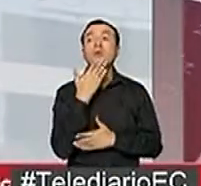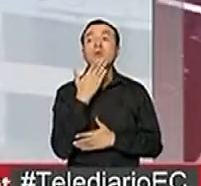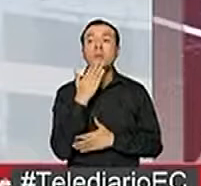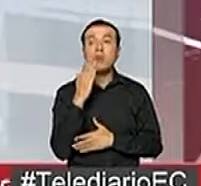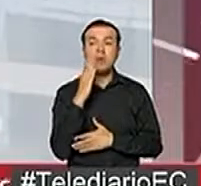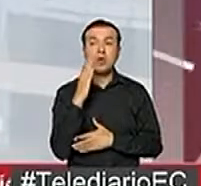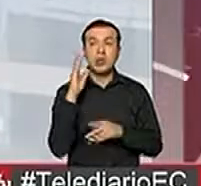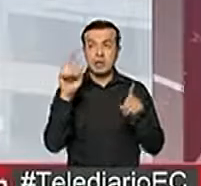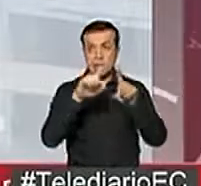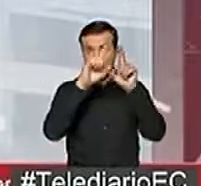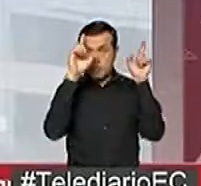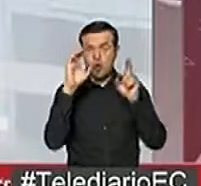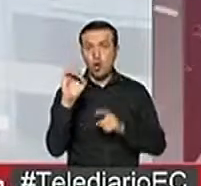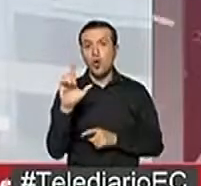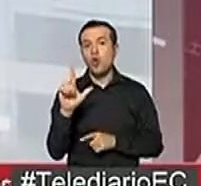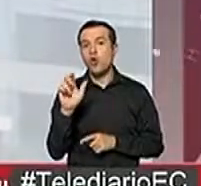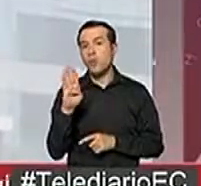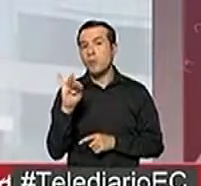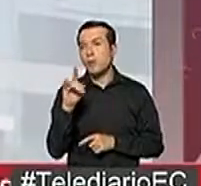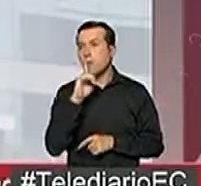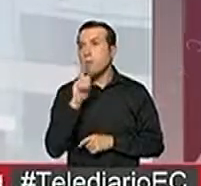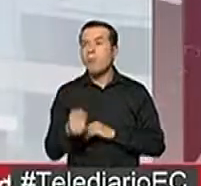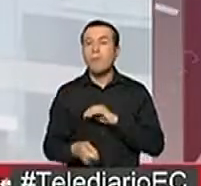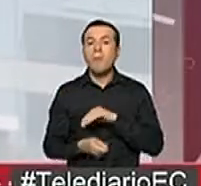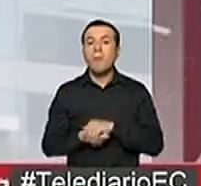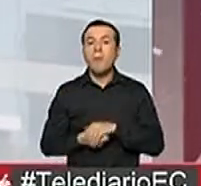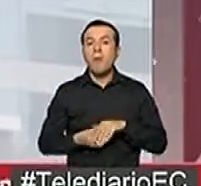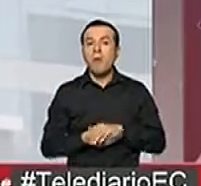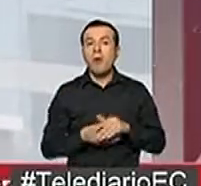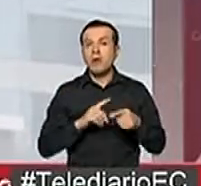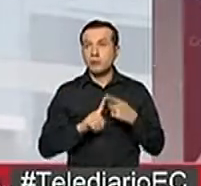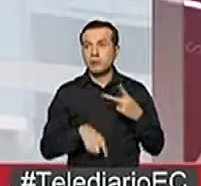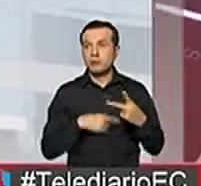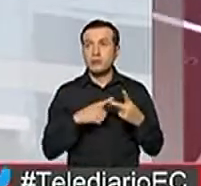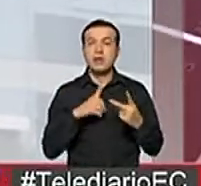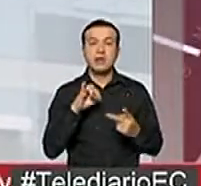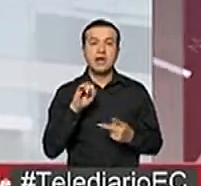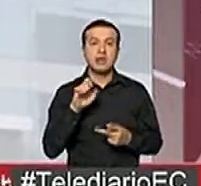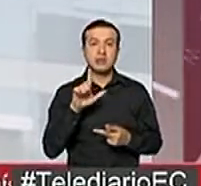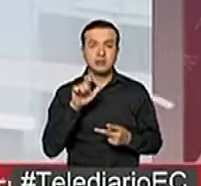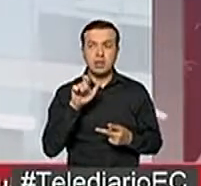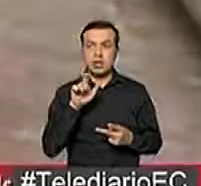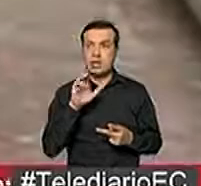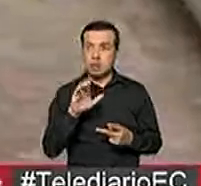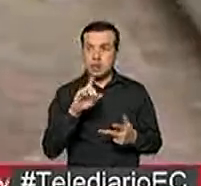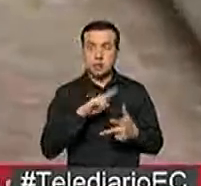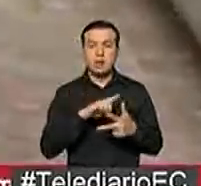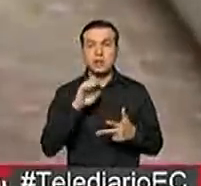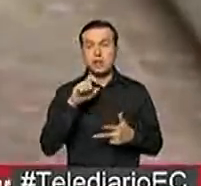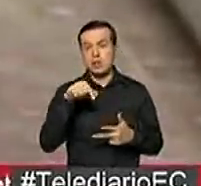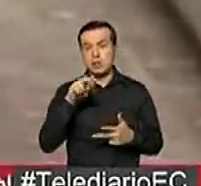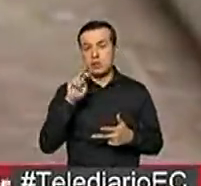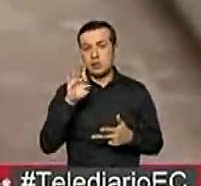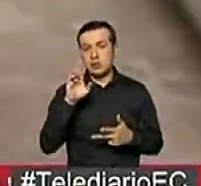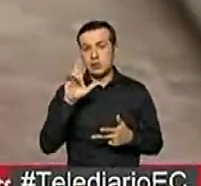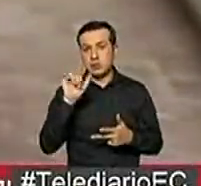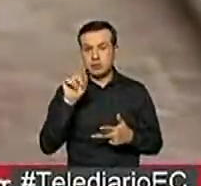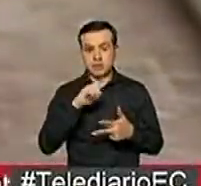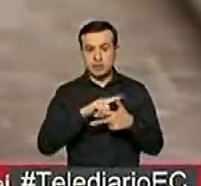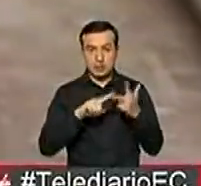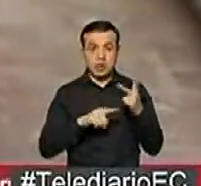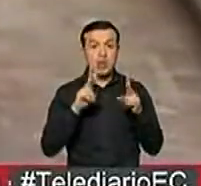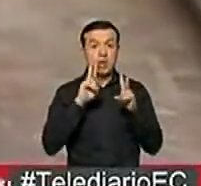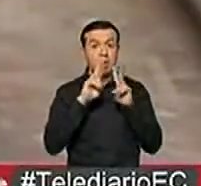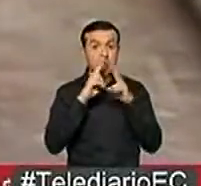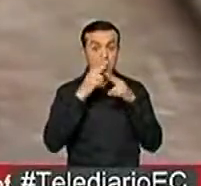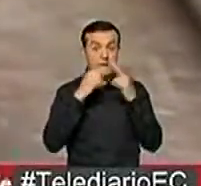Columbia Management, una empresa offshore, y de las compañías Diaselec y Equitranza. El ex superintendente de la compañía mencionó